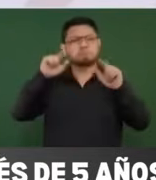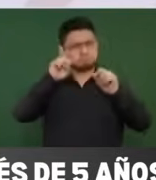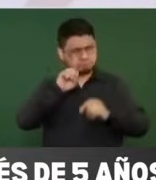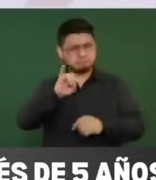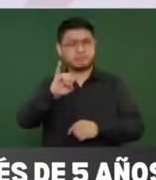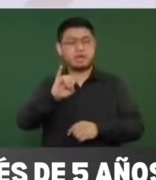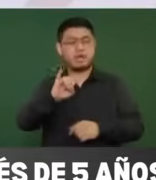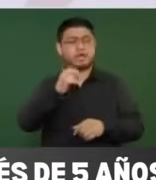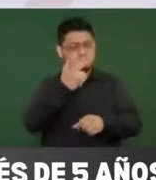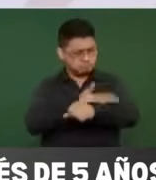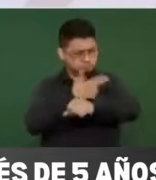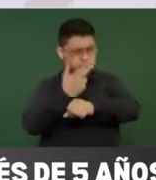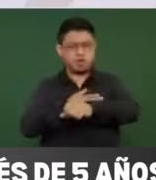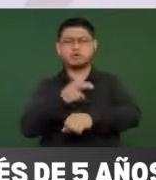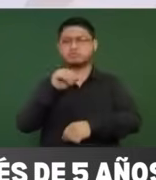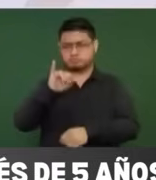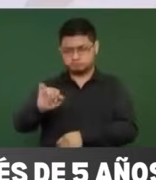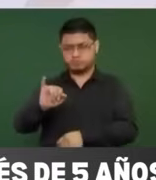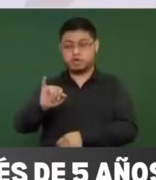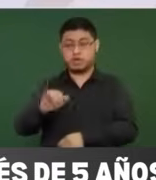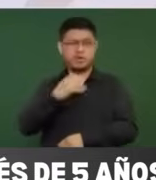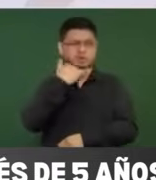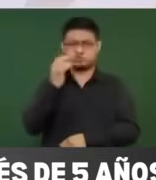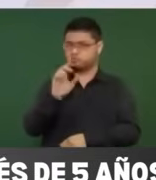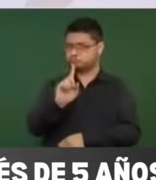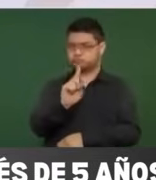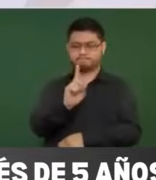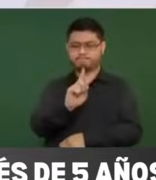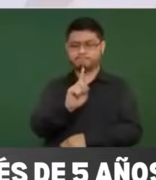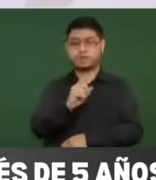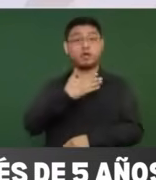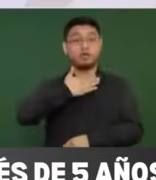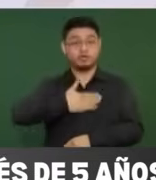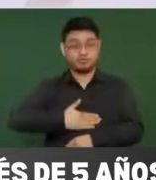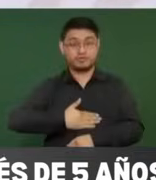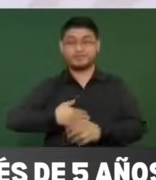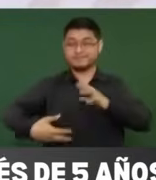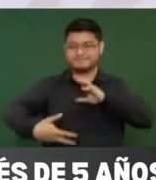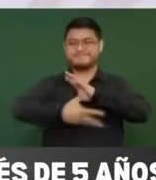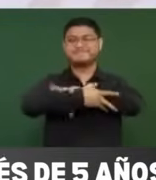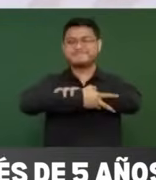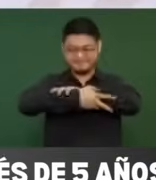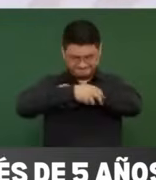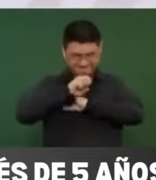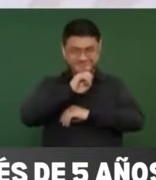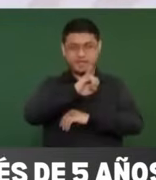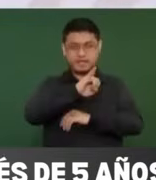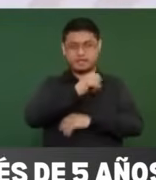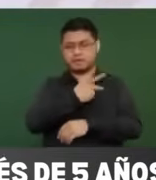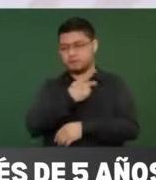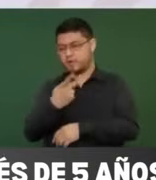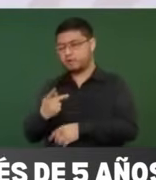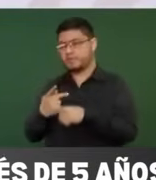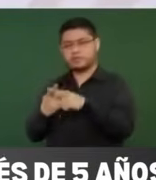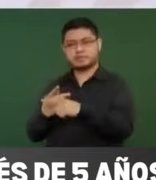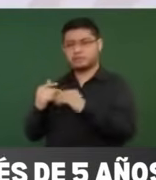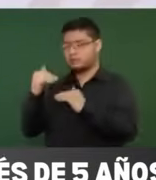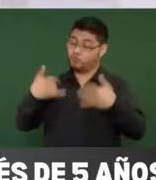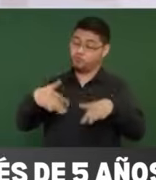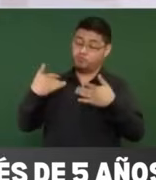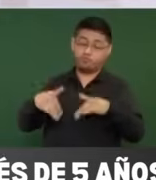sí, corrupción no, justicia y fraternidad sí, pobreza y desigualdad